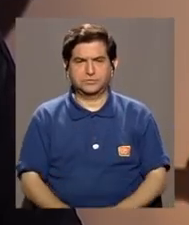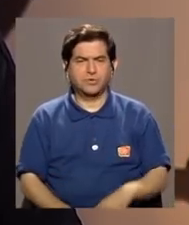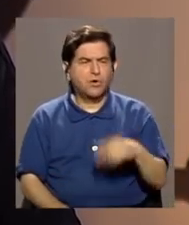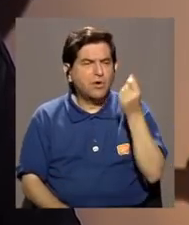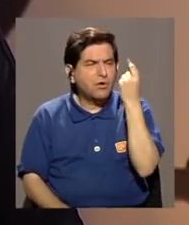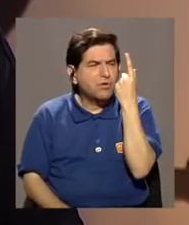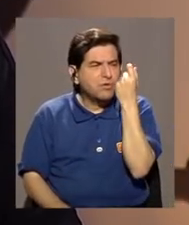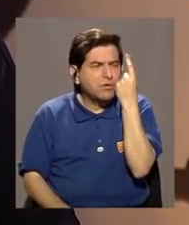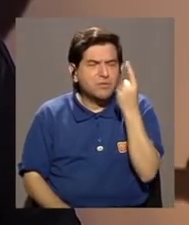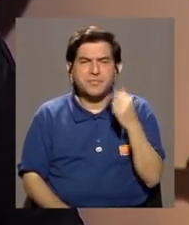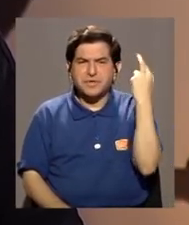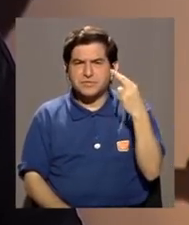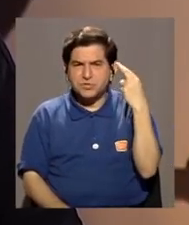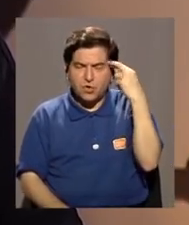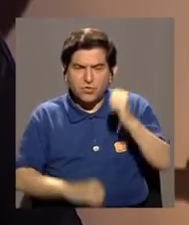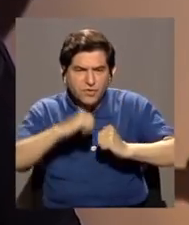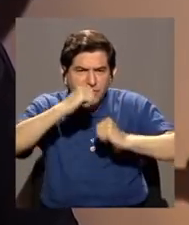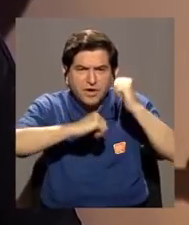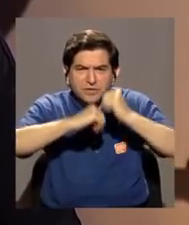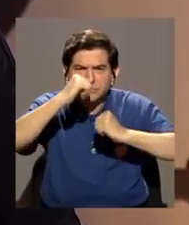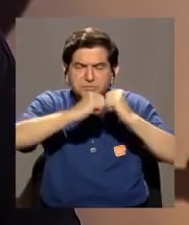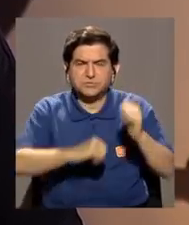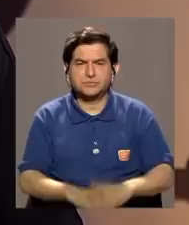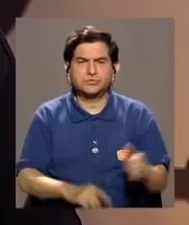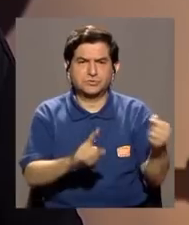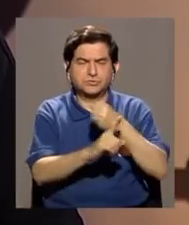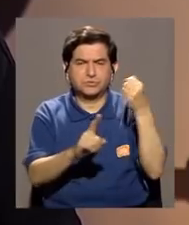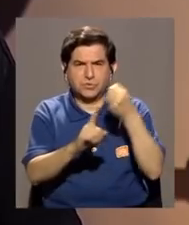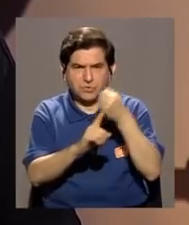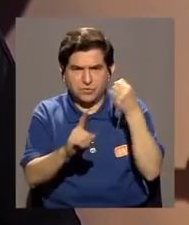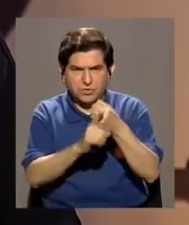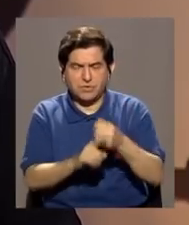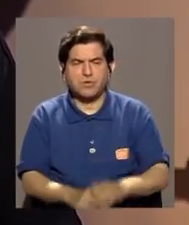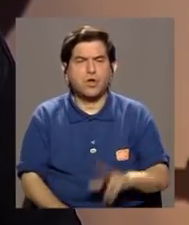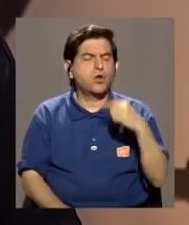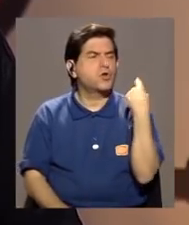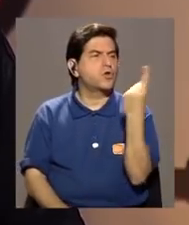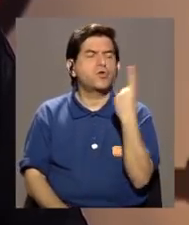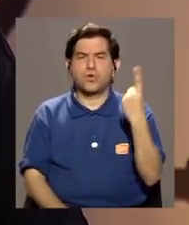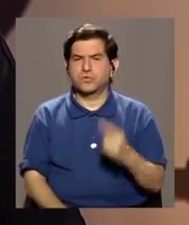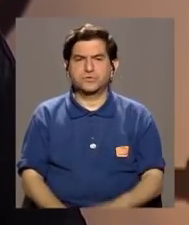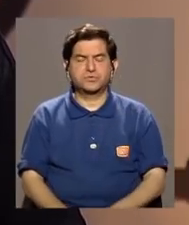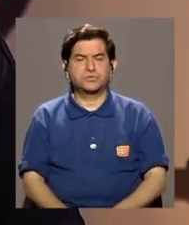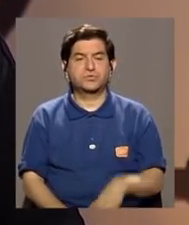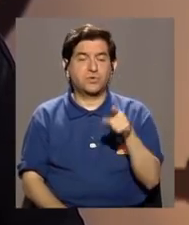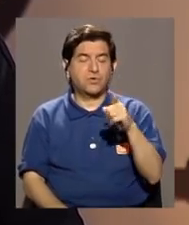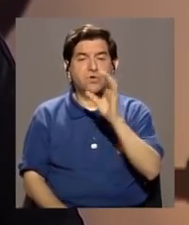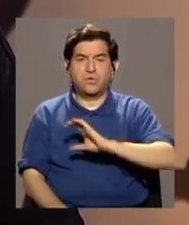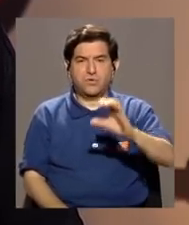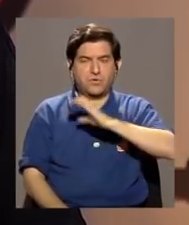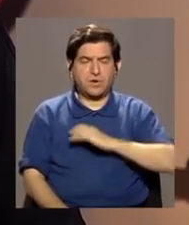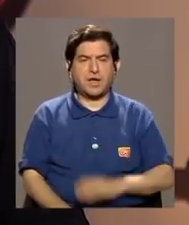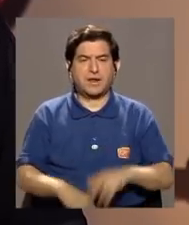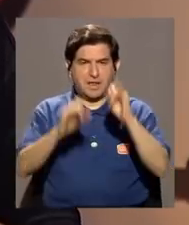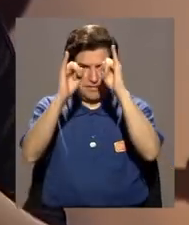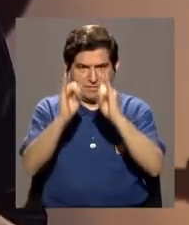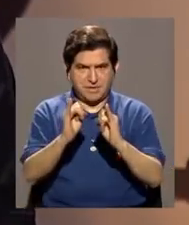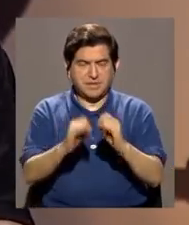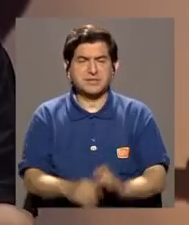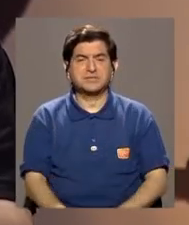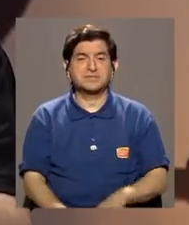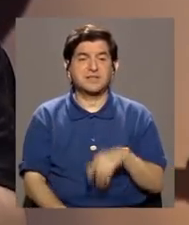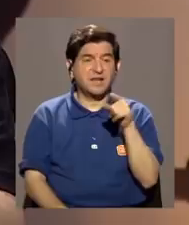comprender mucho mejor las causas estructurales de la violencia obstétrica y no analizar sólo en la dimensión individual porque